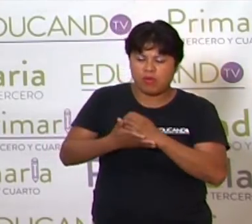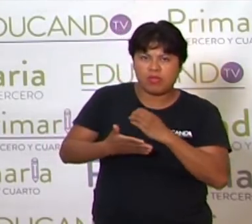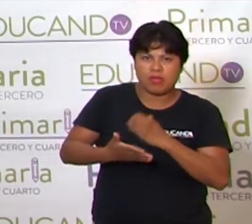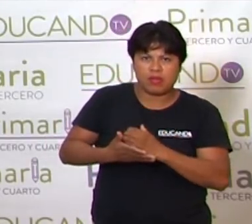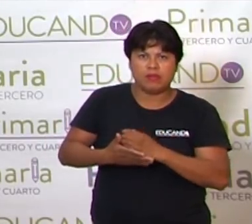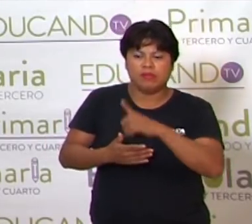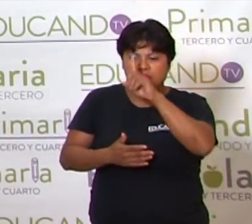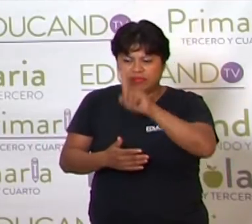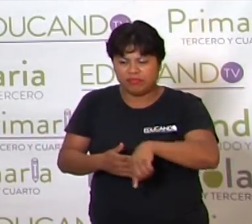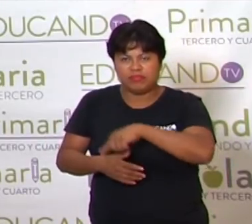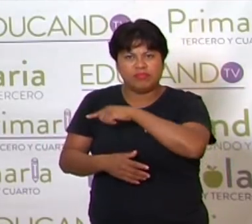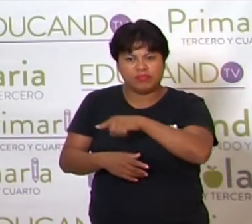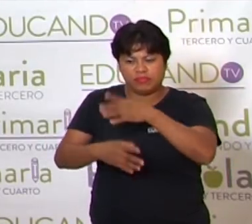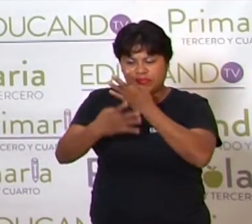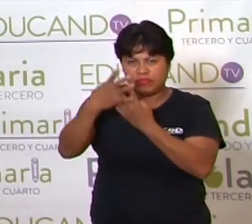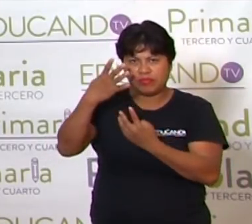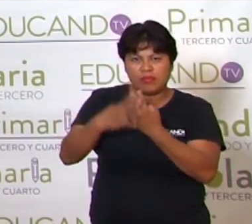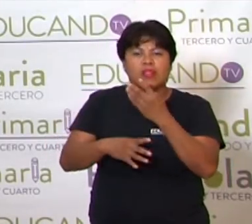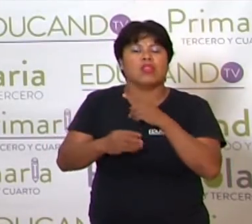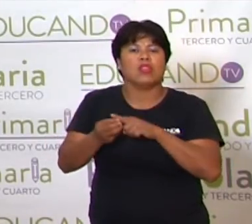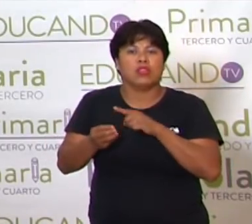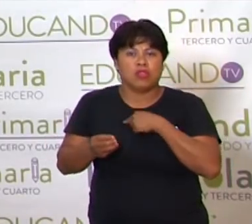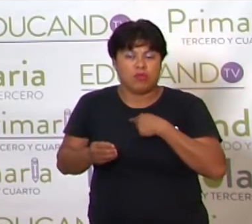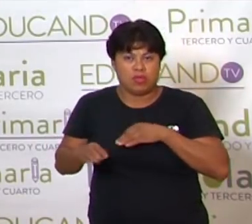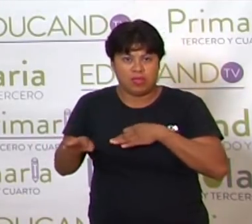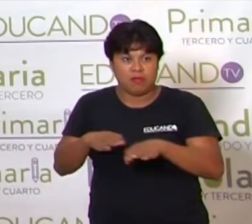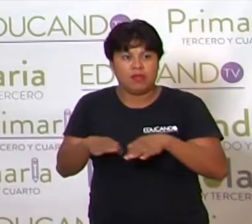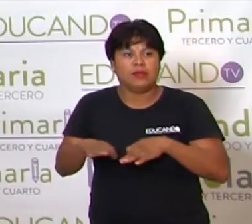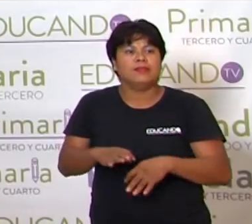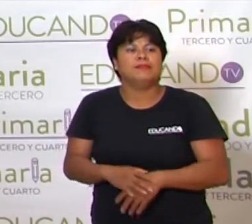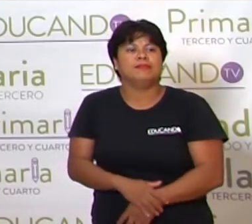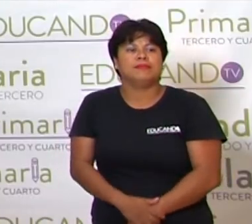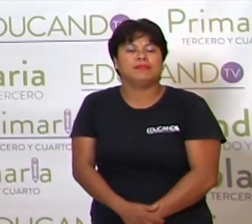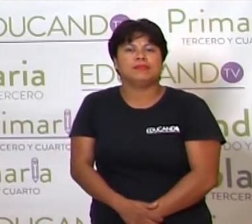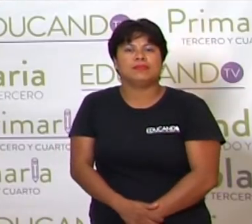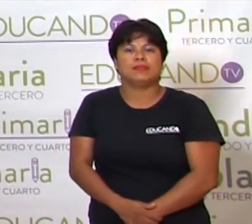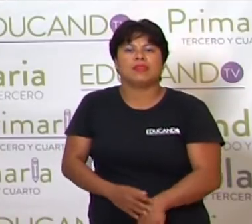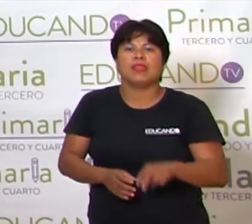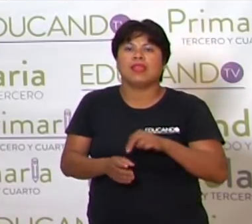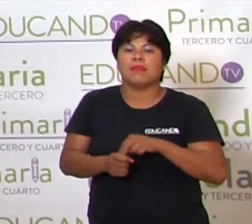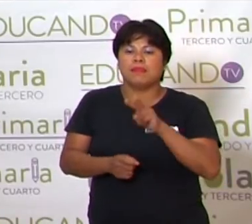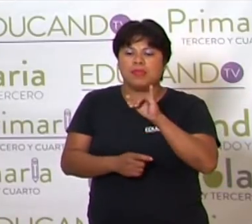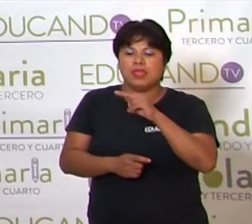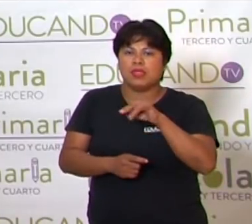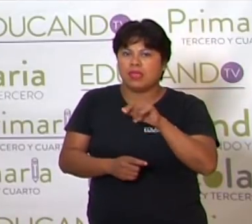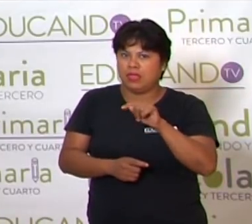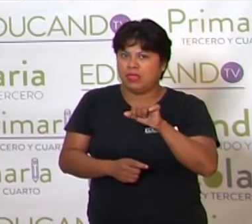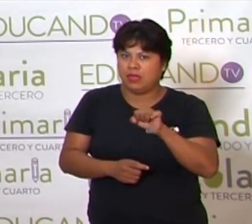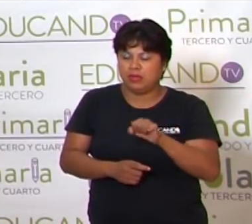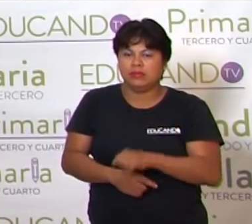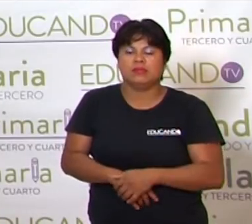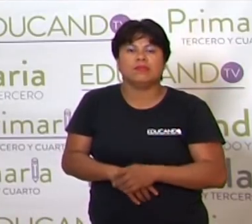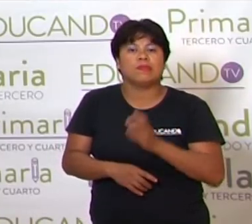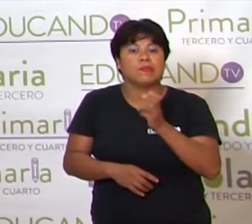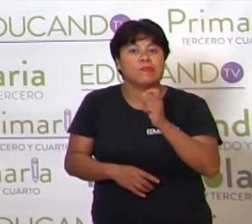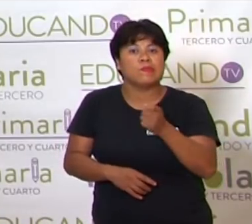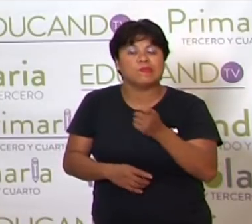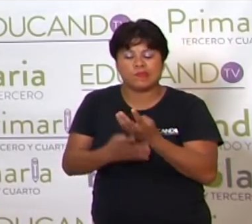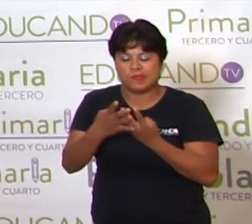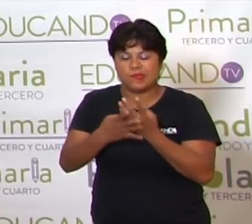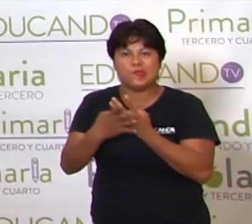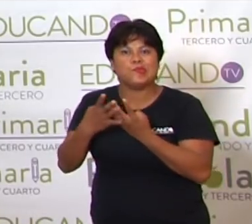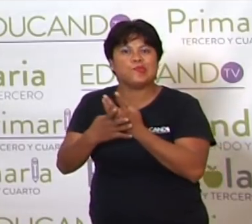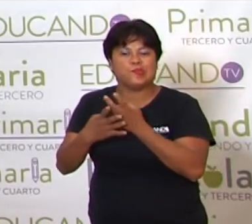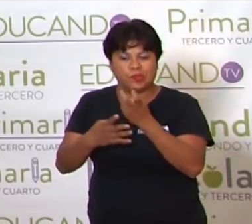cuaderno o el espacio donde voy a trabajar en viñetas, que son los cuadros.